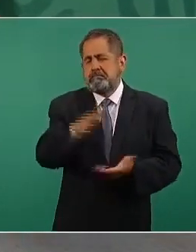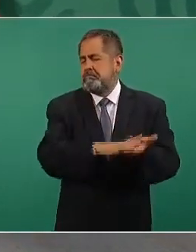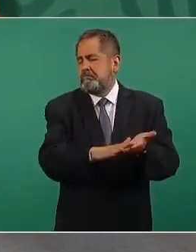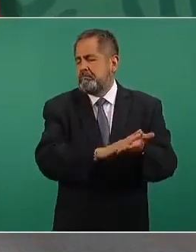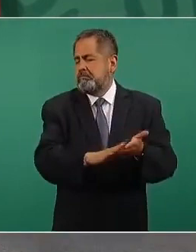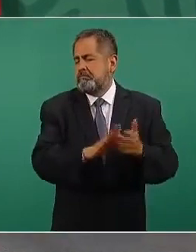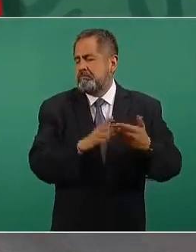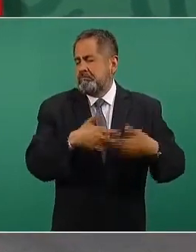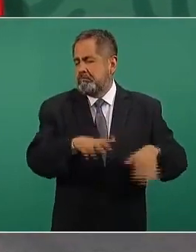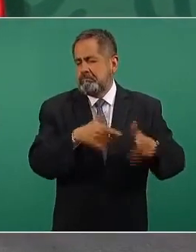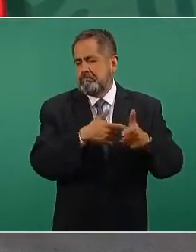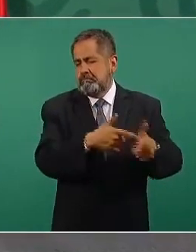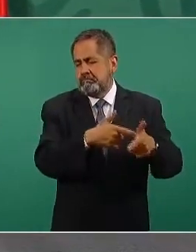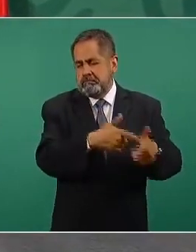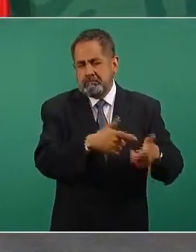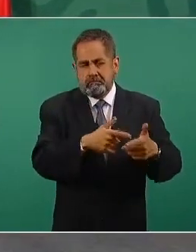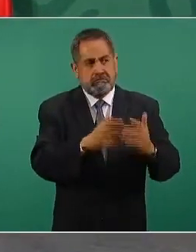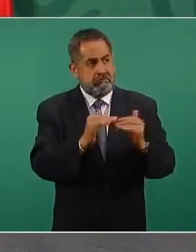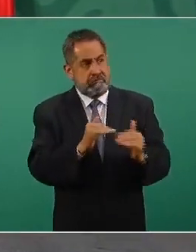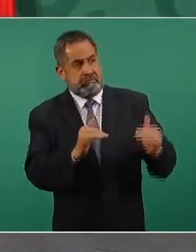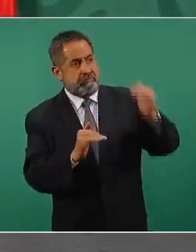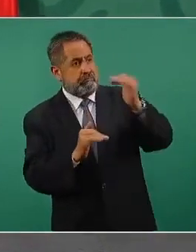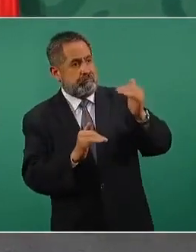los de mero arriba,